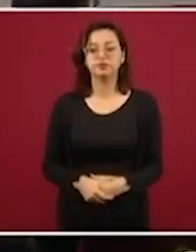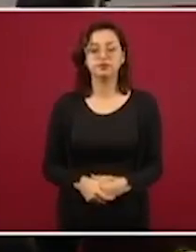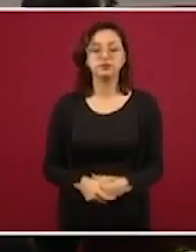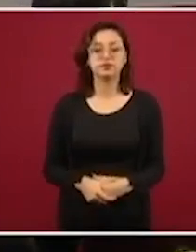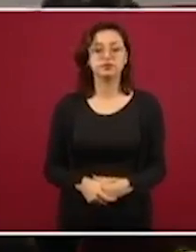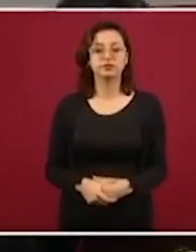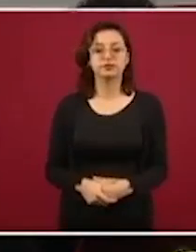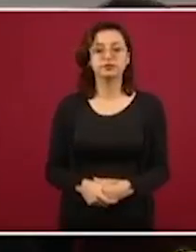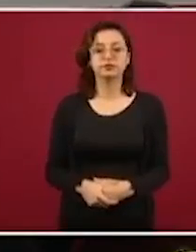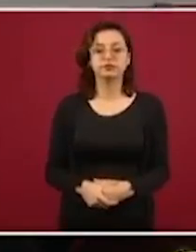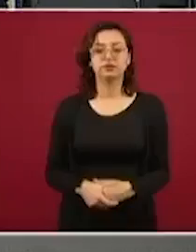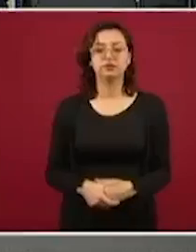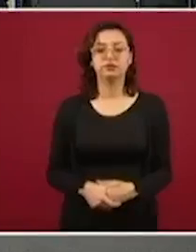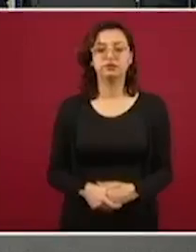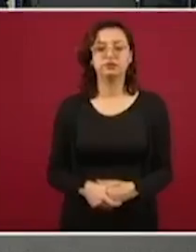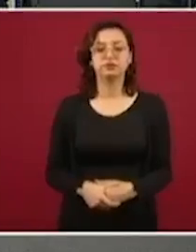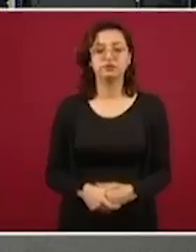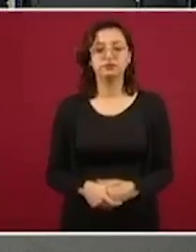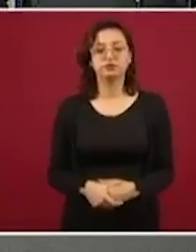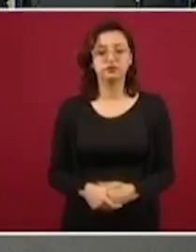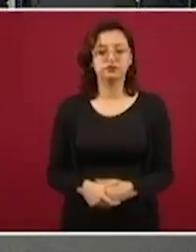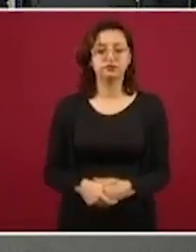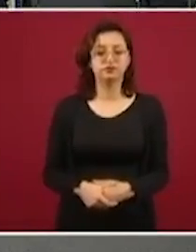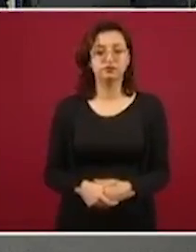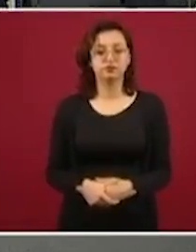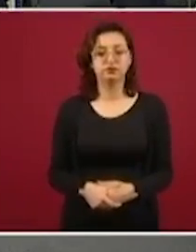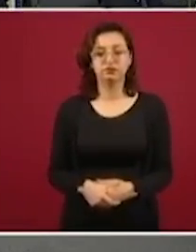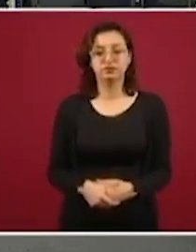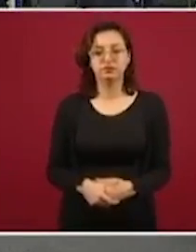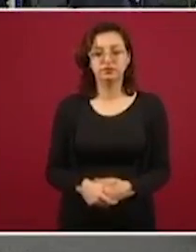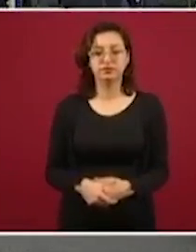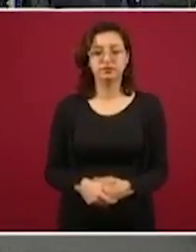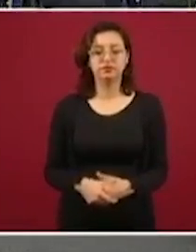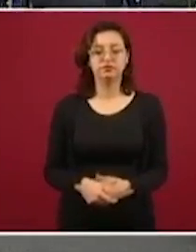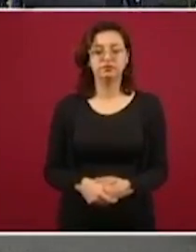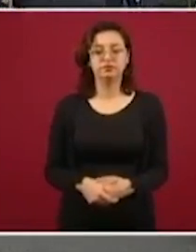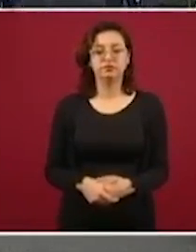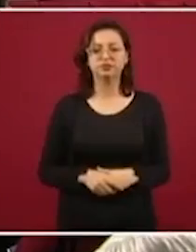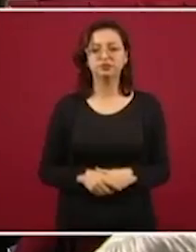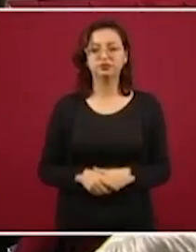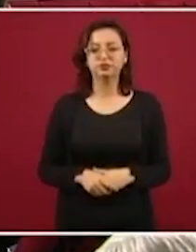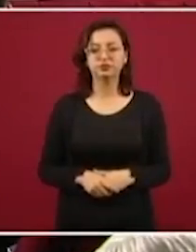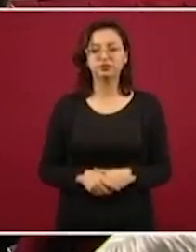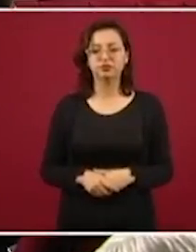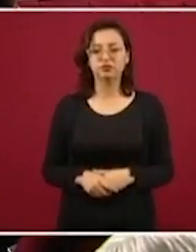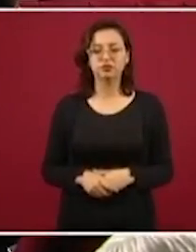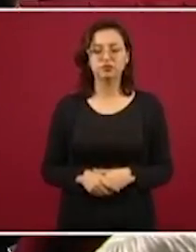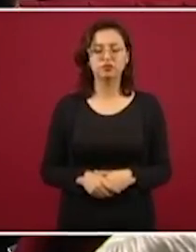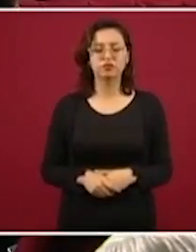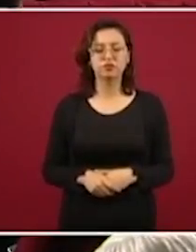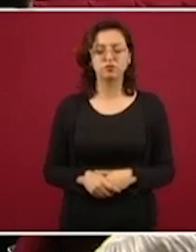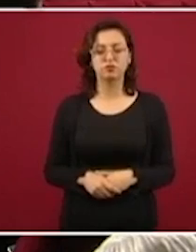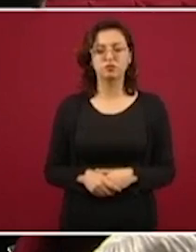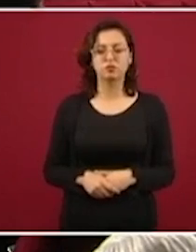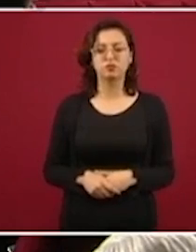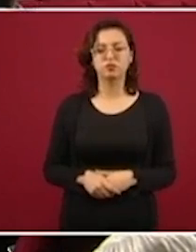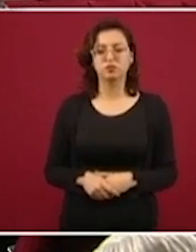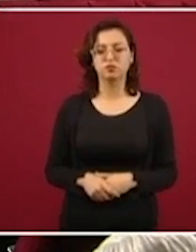considerado que méxico no tendrá problemas en materia económica por el coronavirus creo que